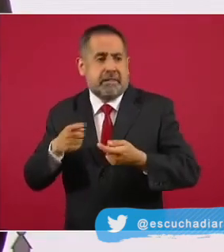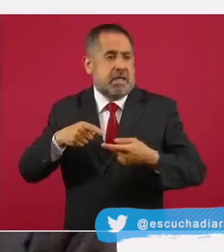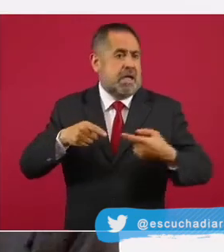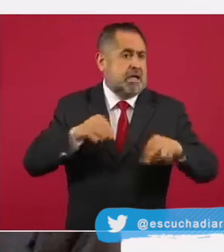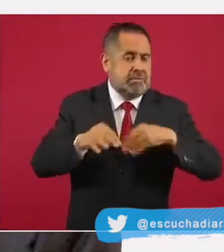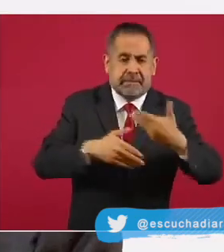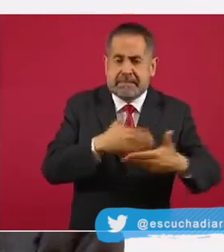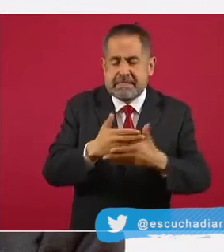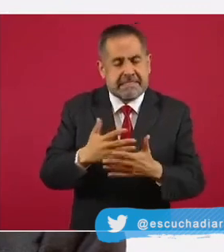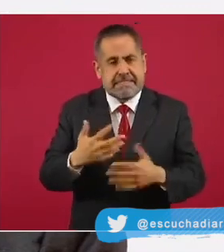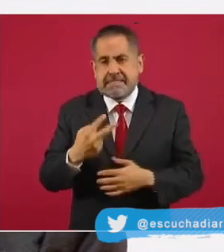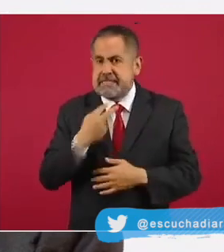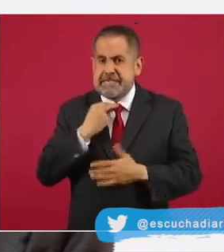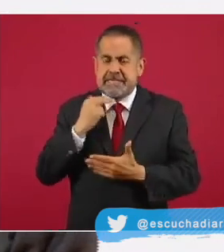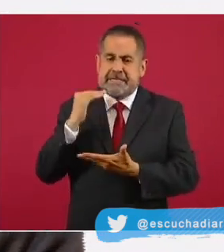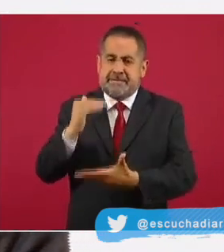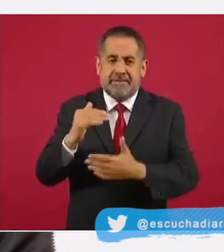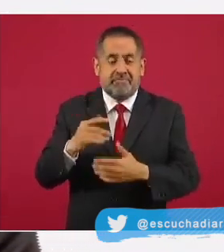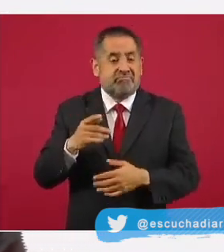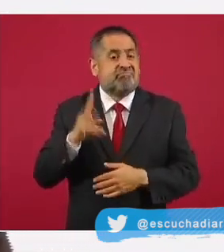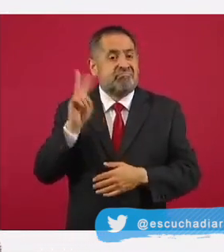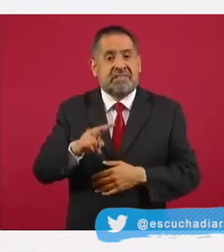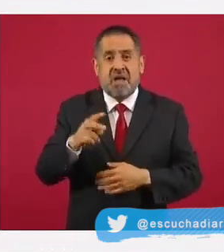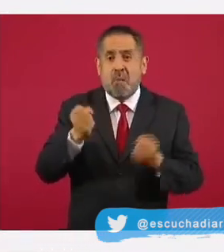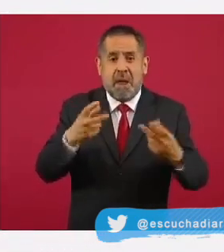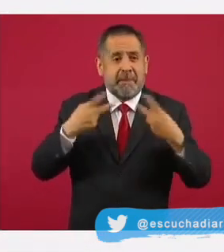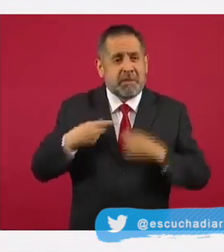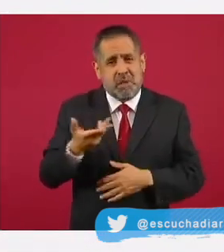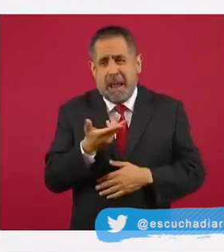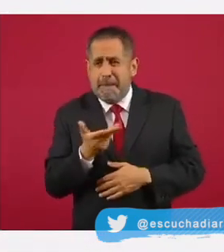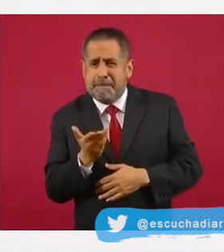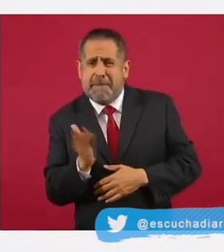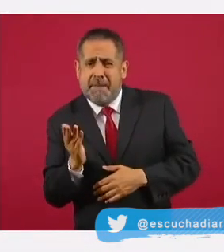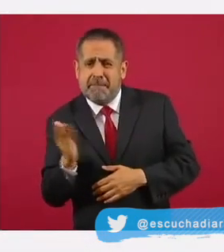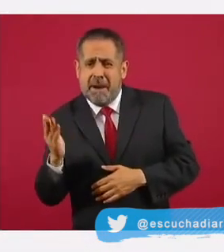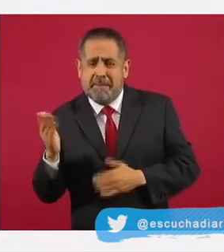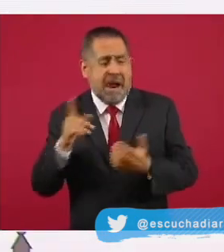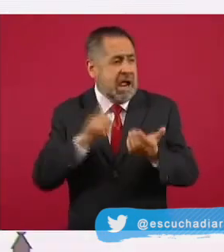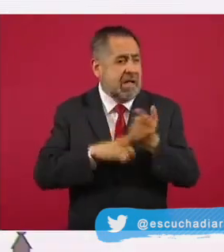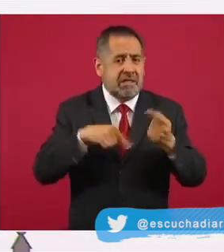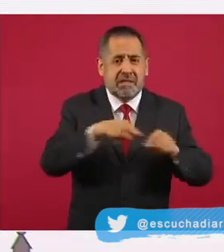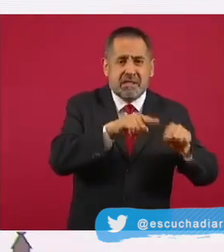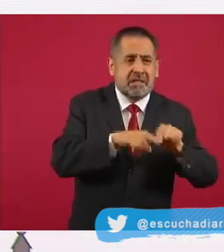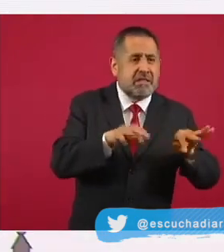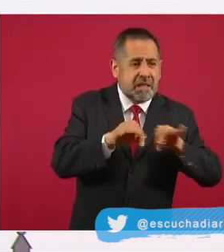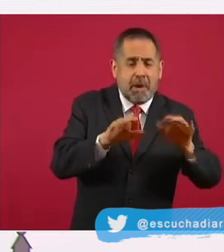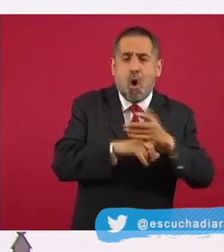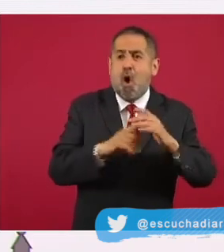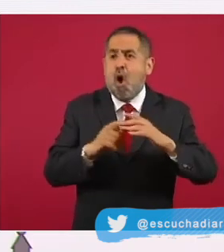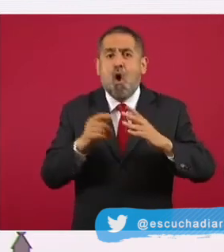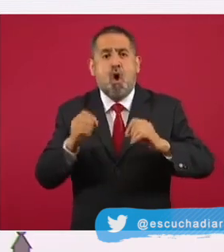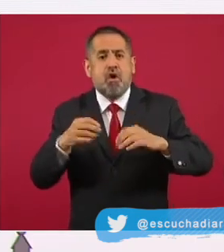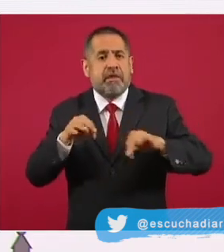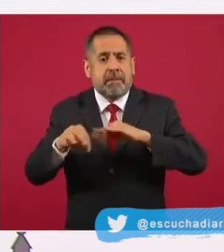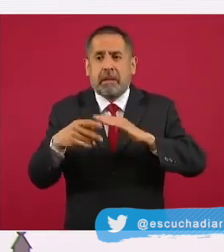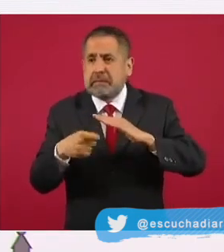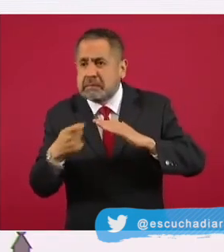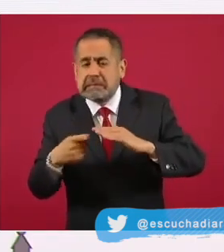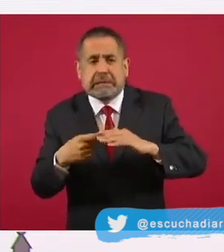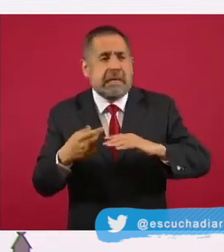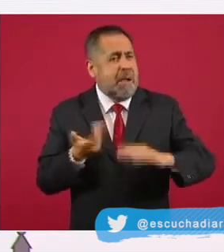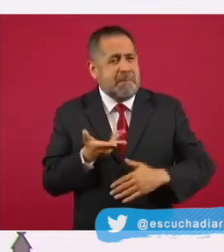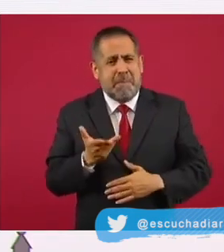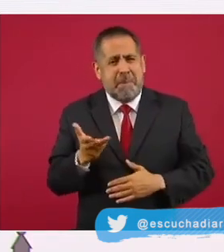en un incremento del desempleo tanto en el sector formal como en el informal en todo el